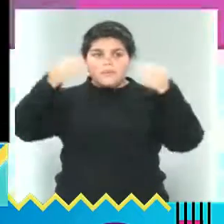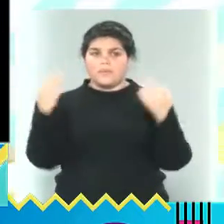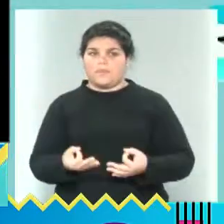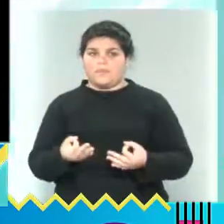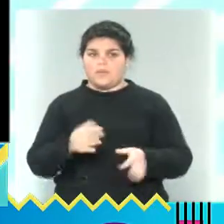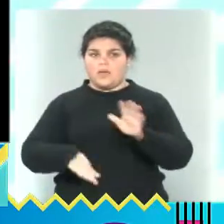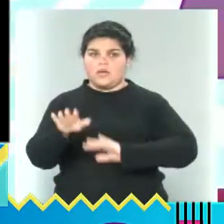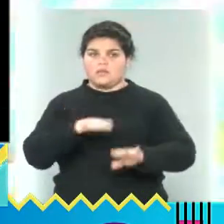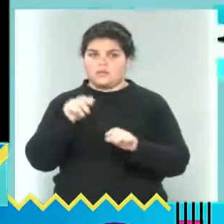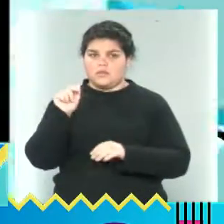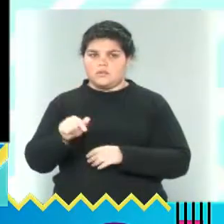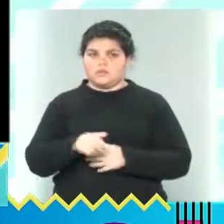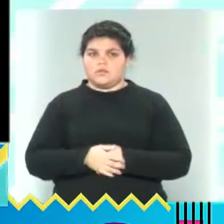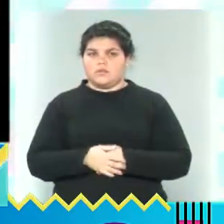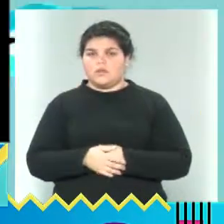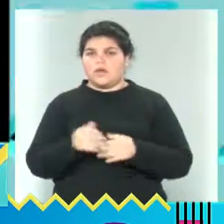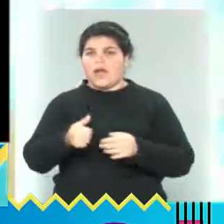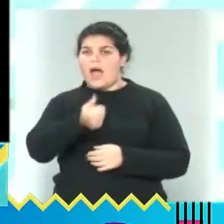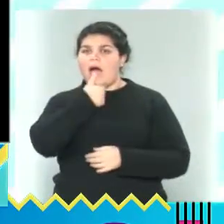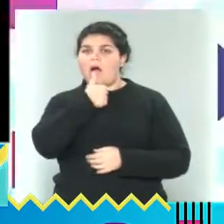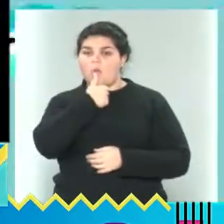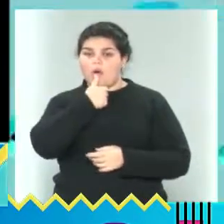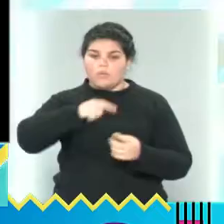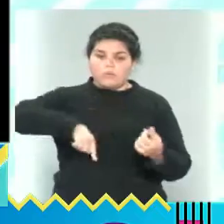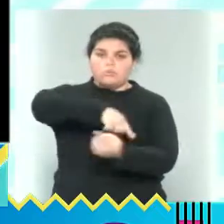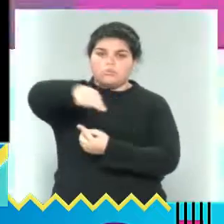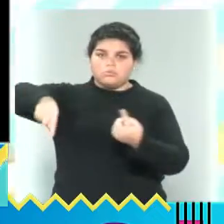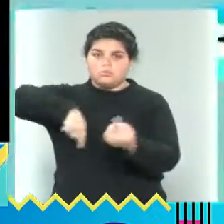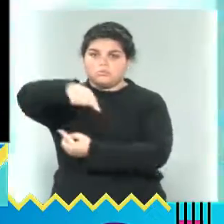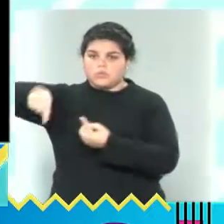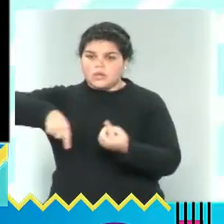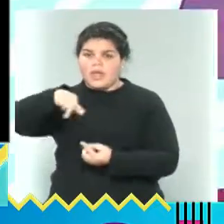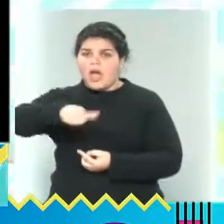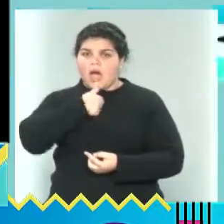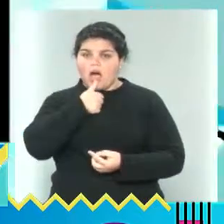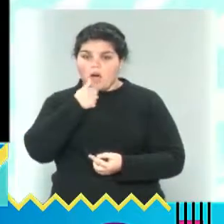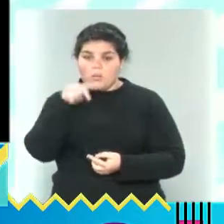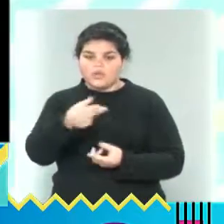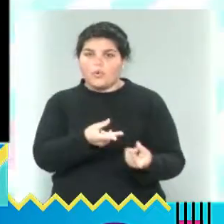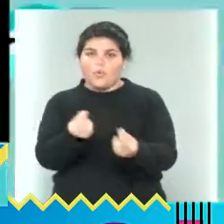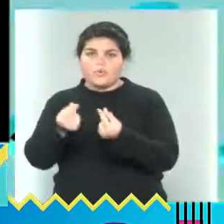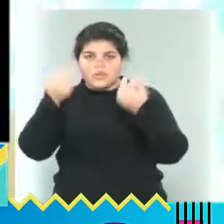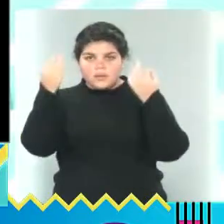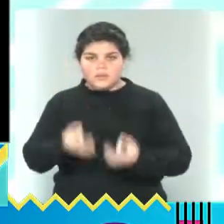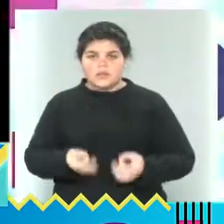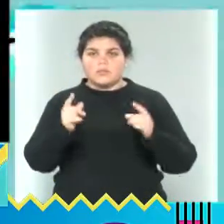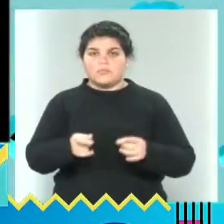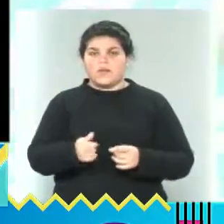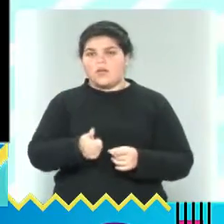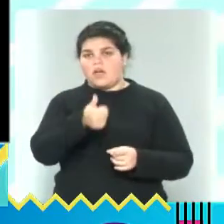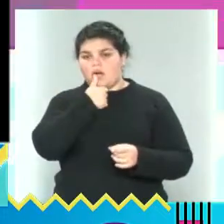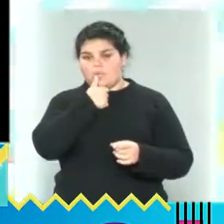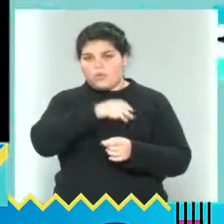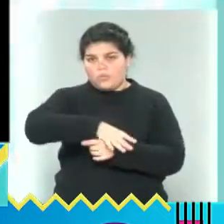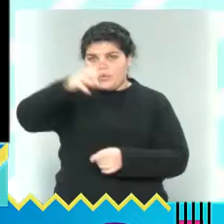es tratar de aprovechar lo mejor posible el agua que está circulando, lo mismo que si se extrae de un acuífero, lo cual también es